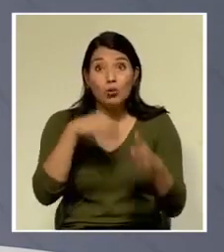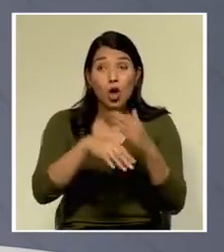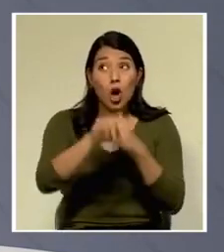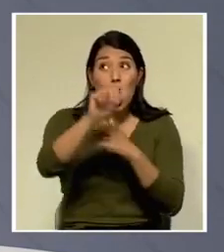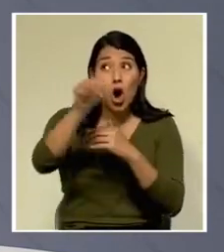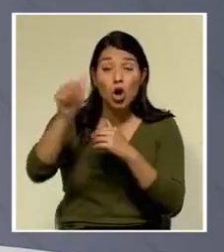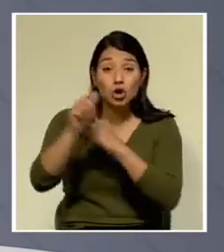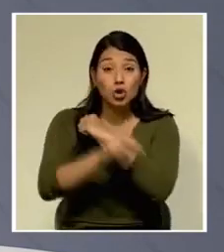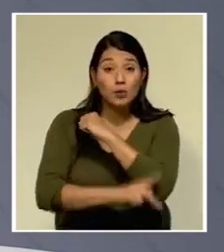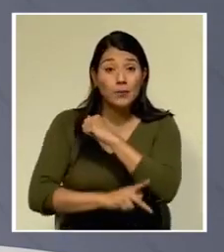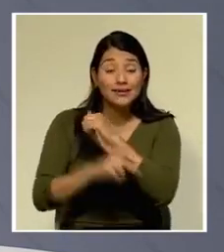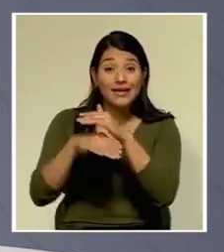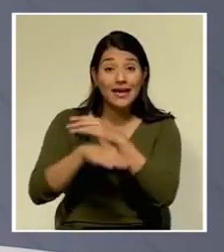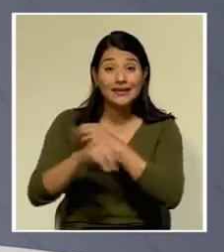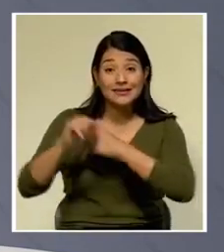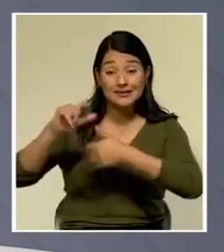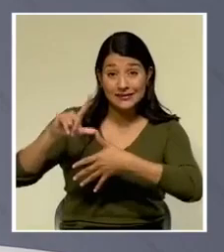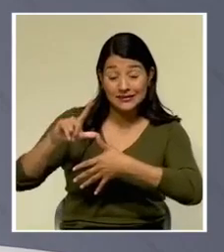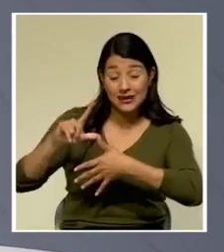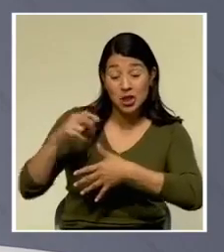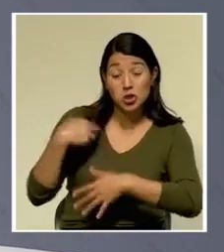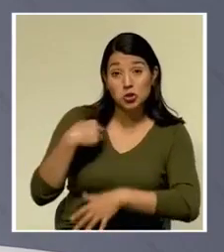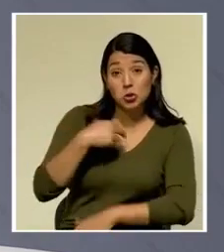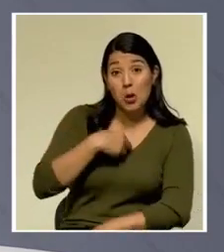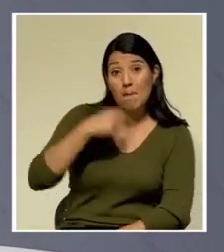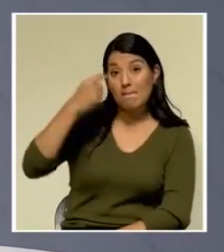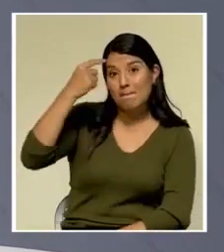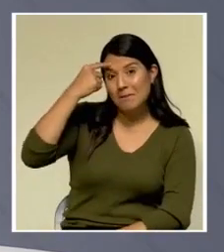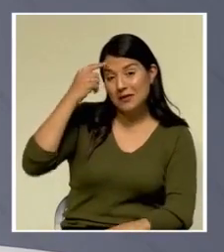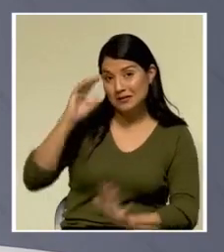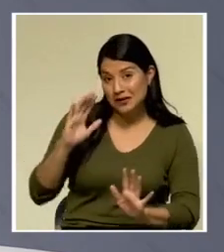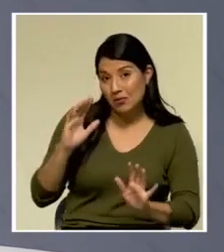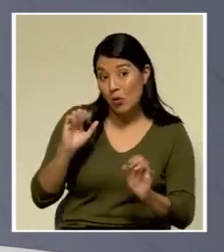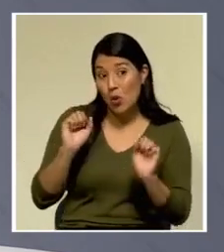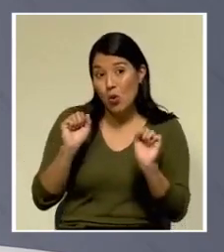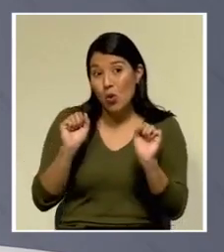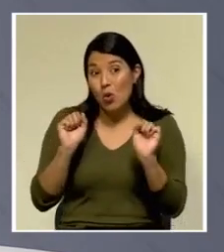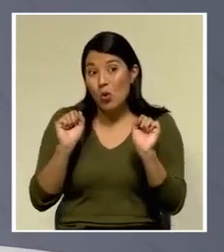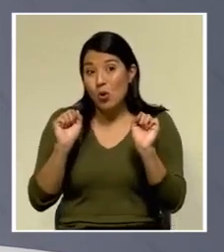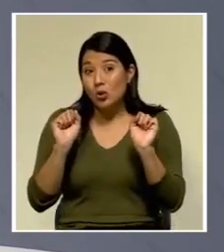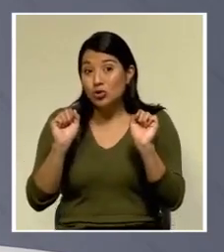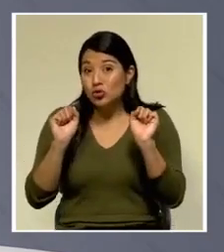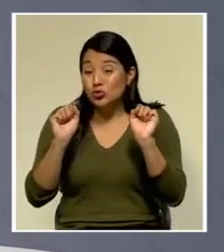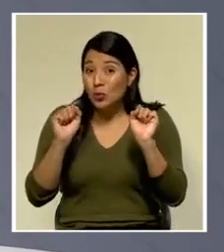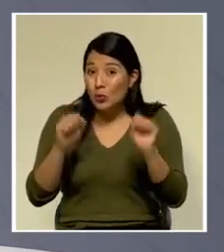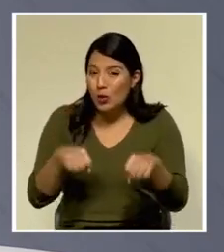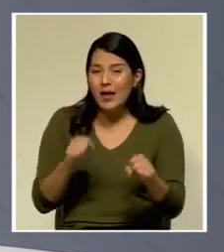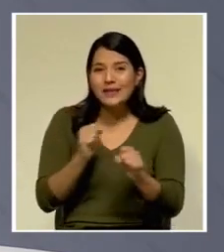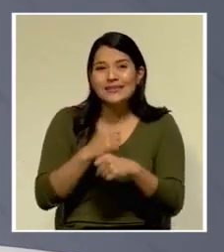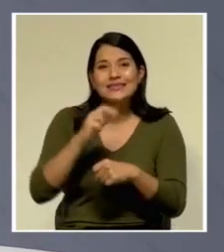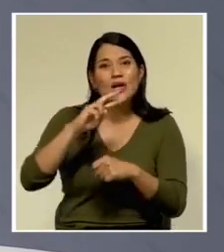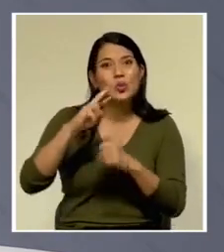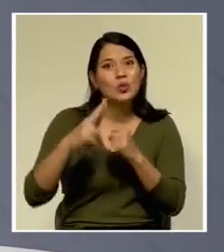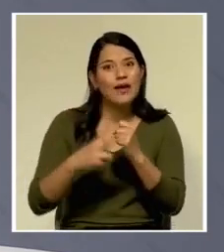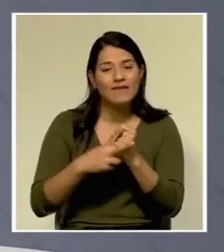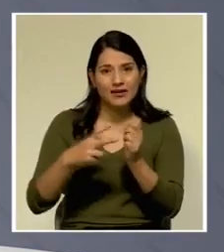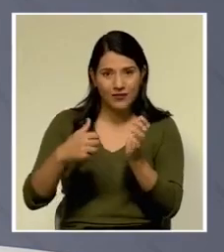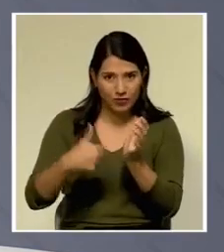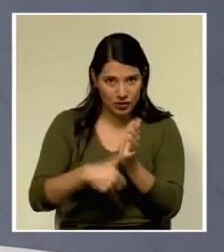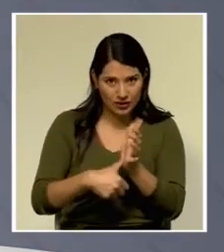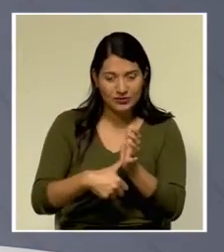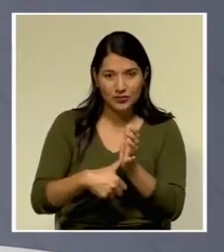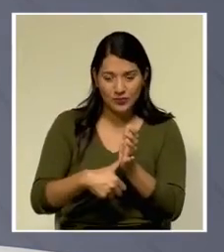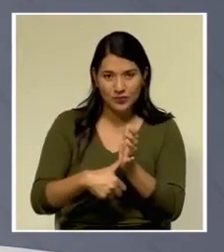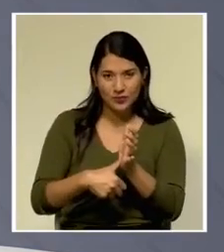Latina, presume o asume uno que va a generar una segunda ronda. En efecto,